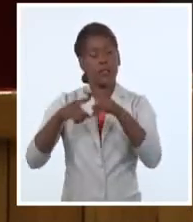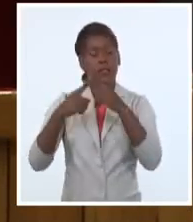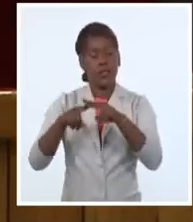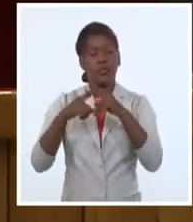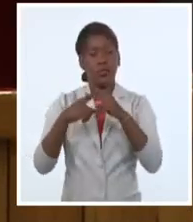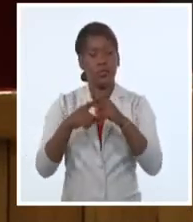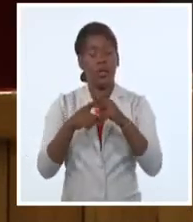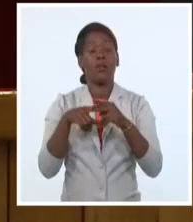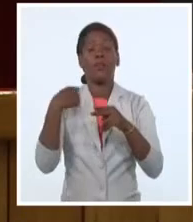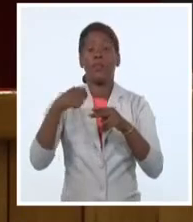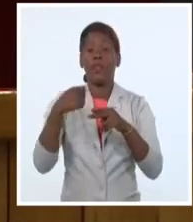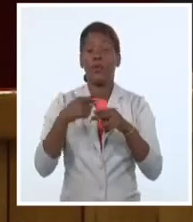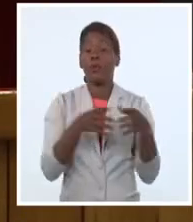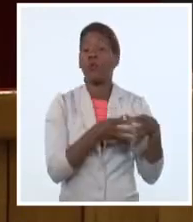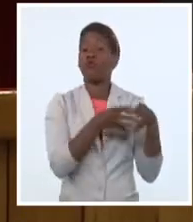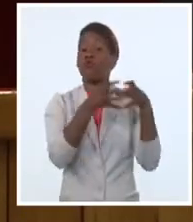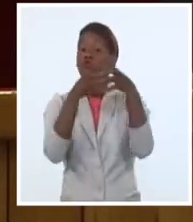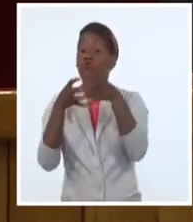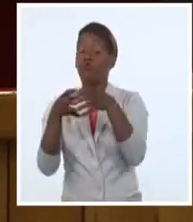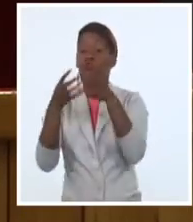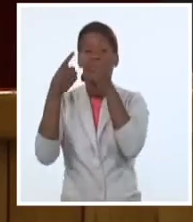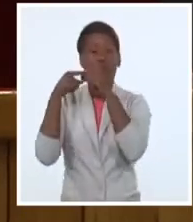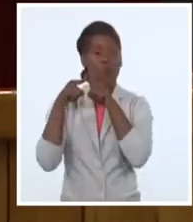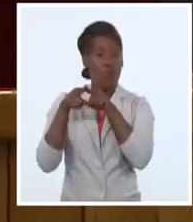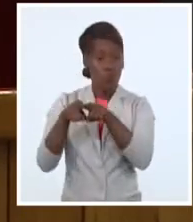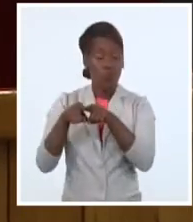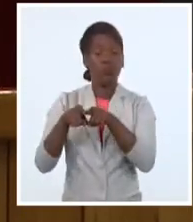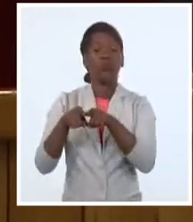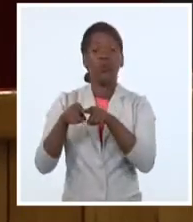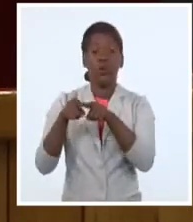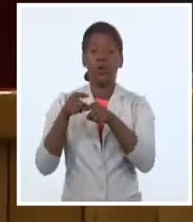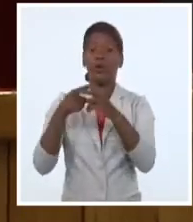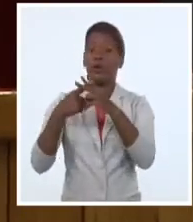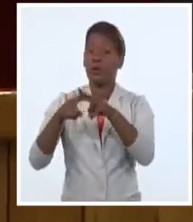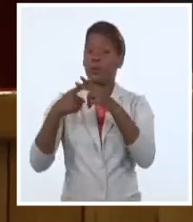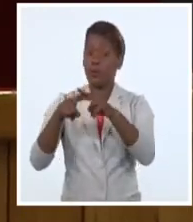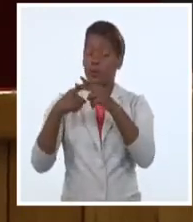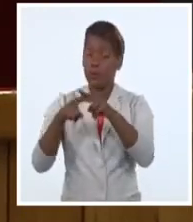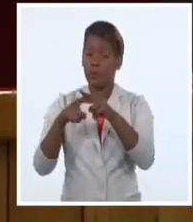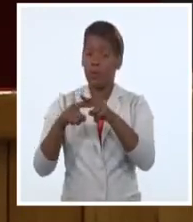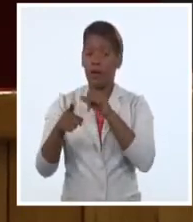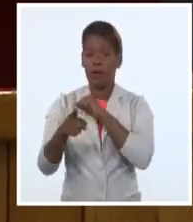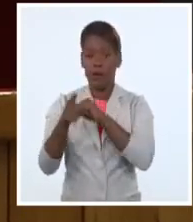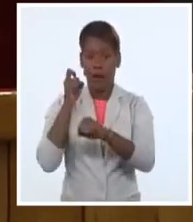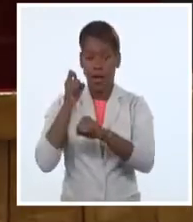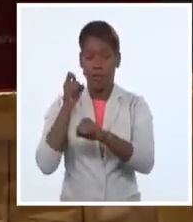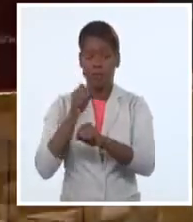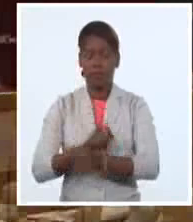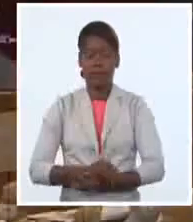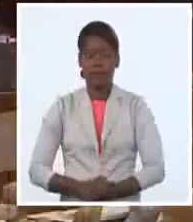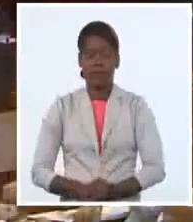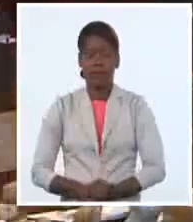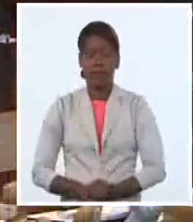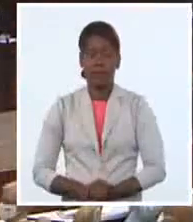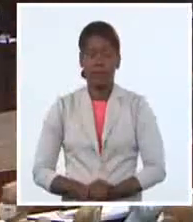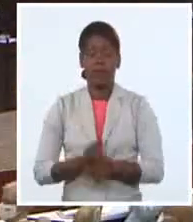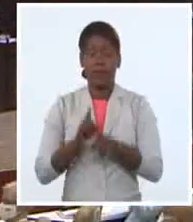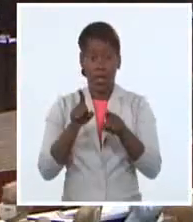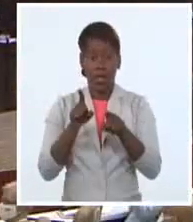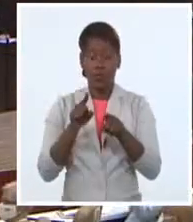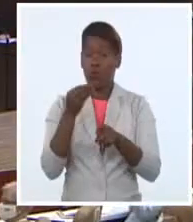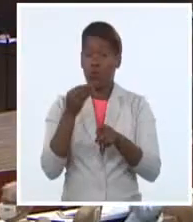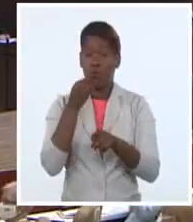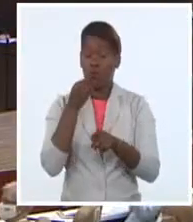y fundamentadas en el plazo y según el procedimiento establecido. Es